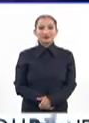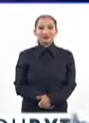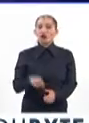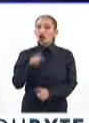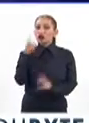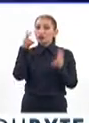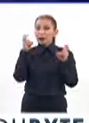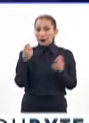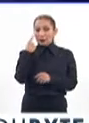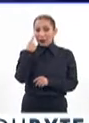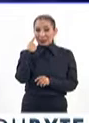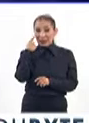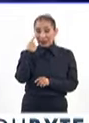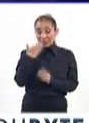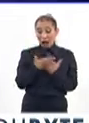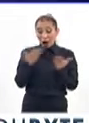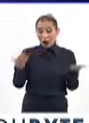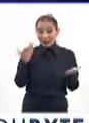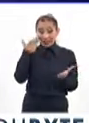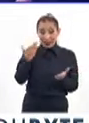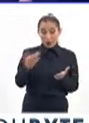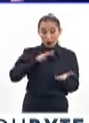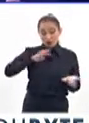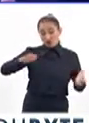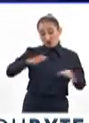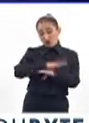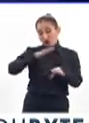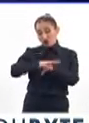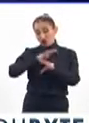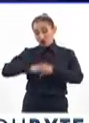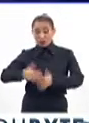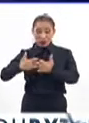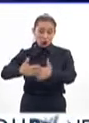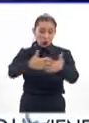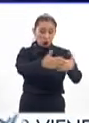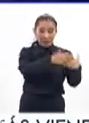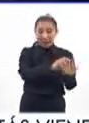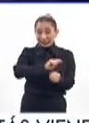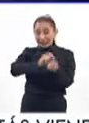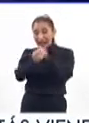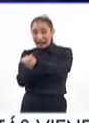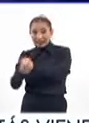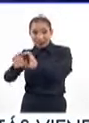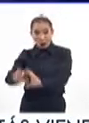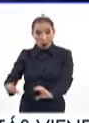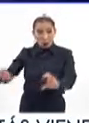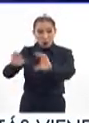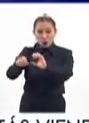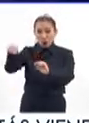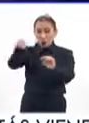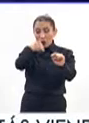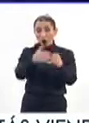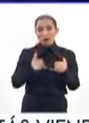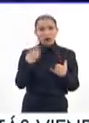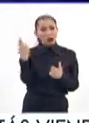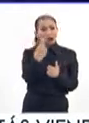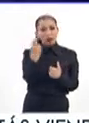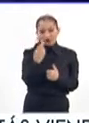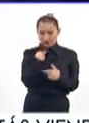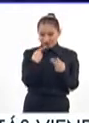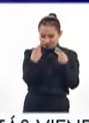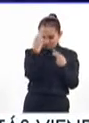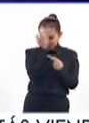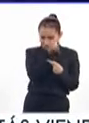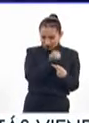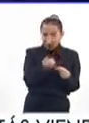Bueno, vamos con otro tema. Mire, en la era de la revolución industrial, estamos viviéndola, ¿no? Y de la transformación digital, los jóvenes requieren desarrollar